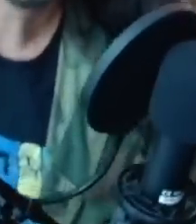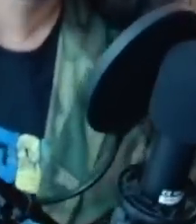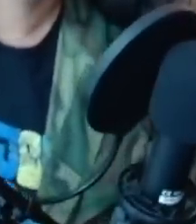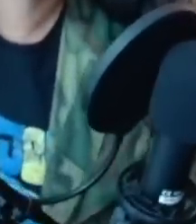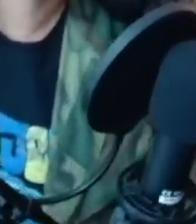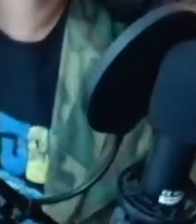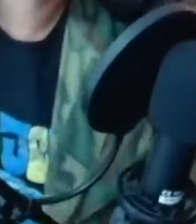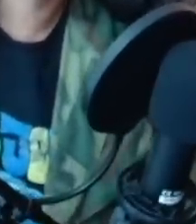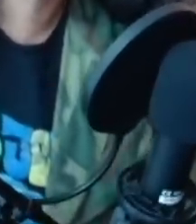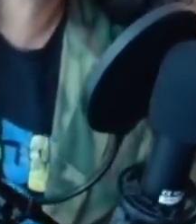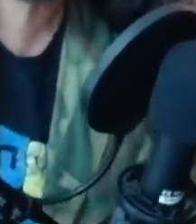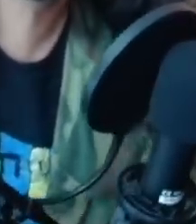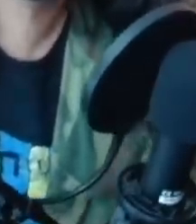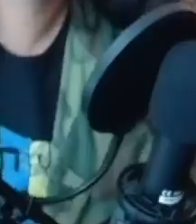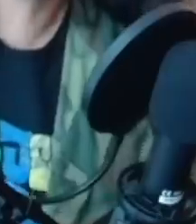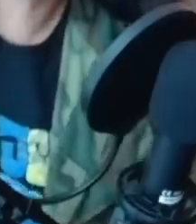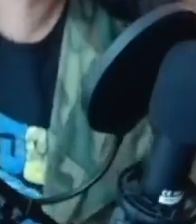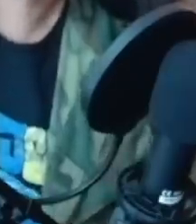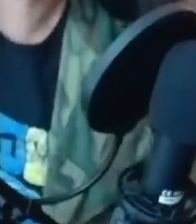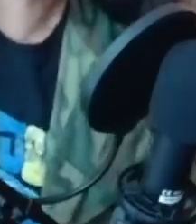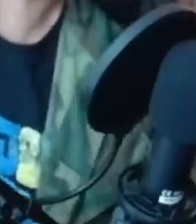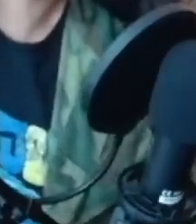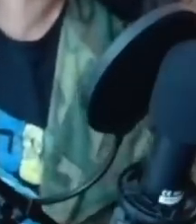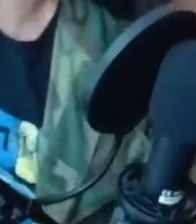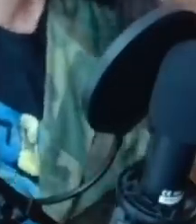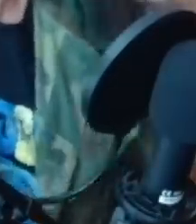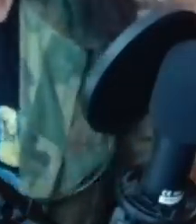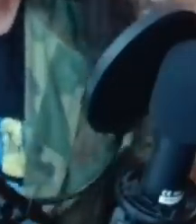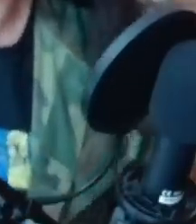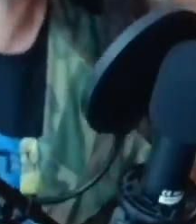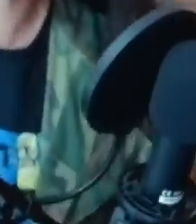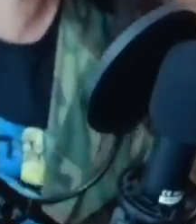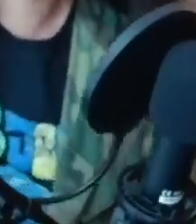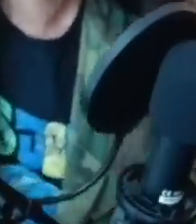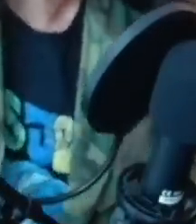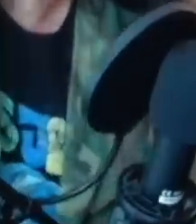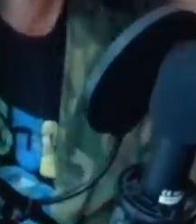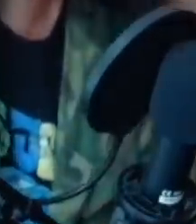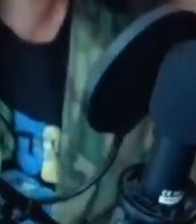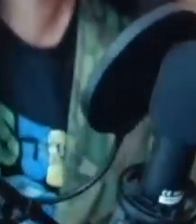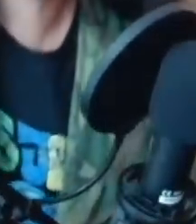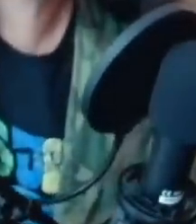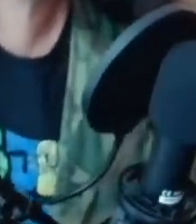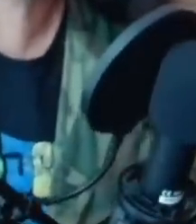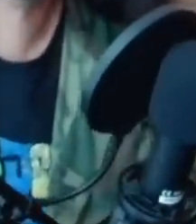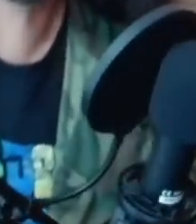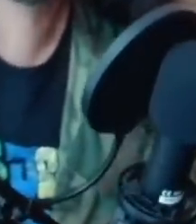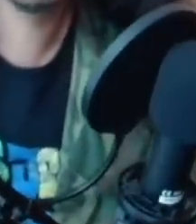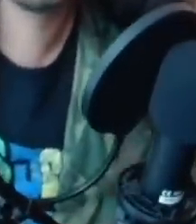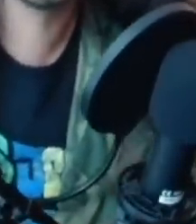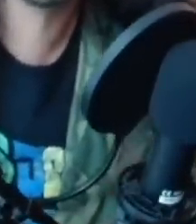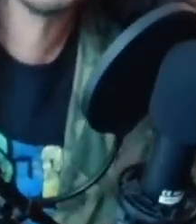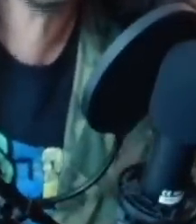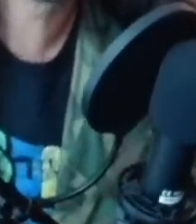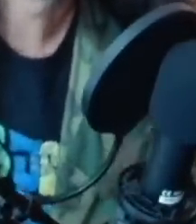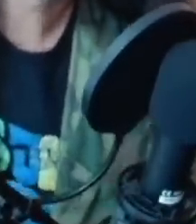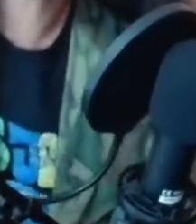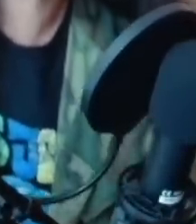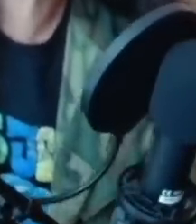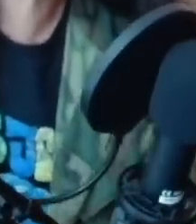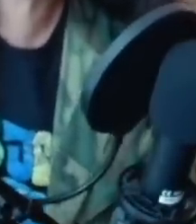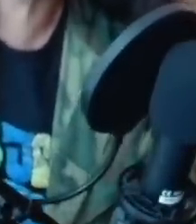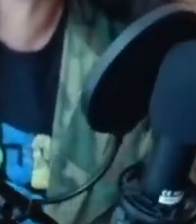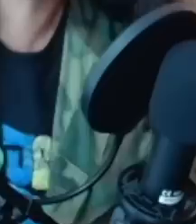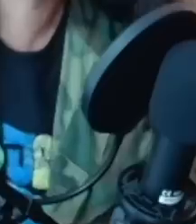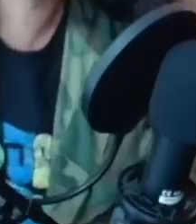humilló, le dio de sopapos con su mismo miembro a López Dóriga y al otro infeliz anciano ridículo Marín.